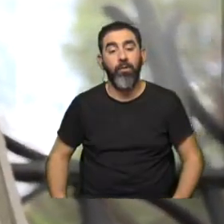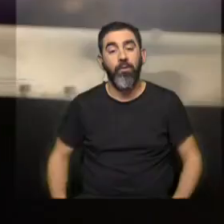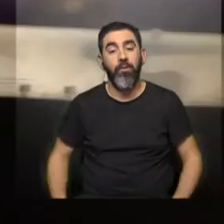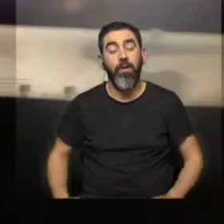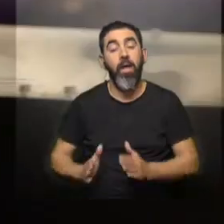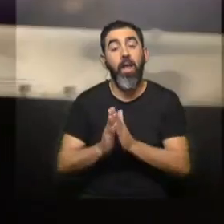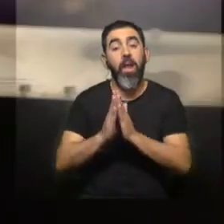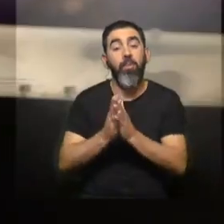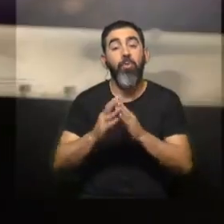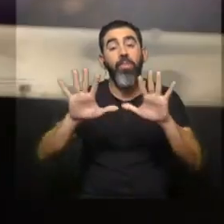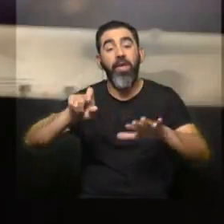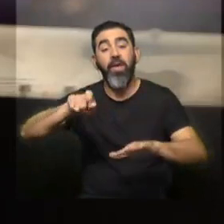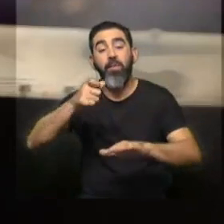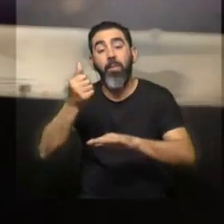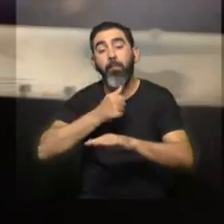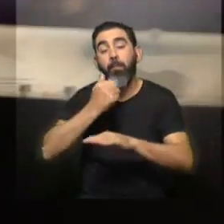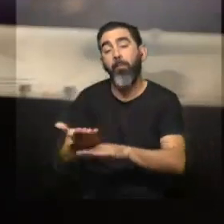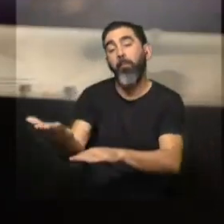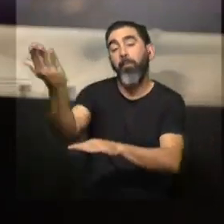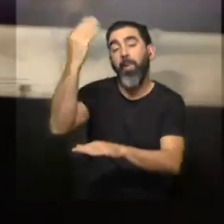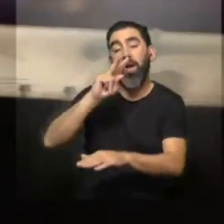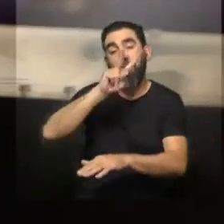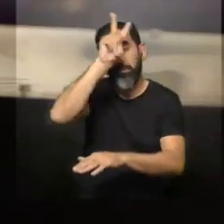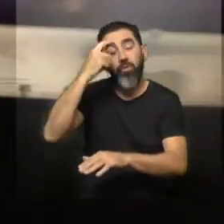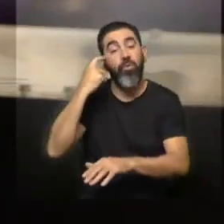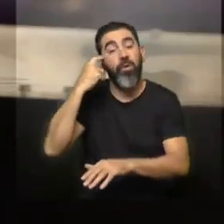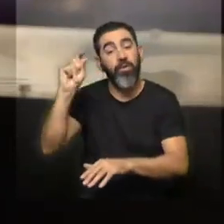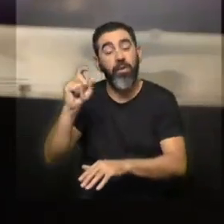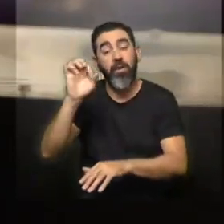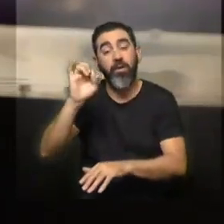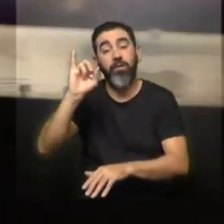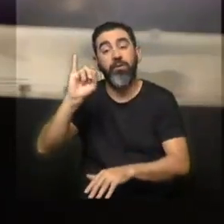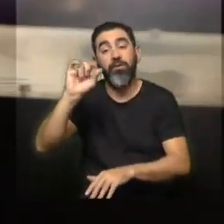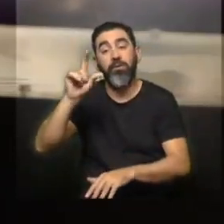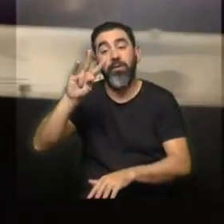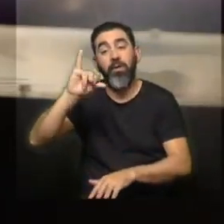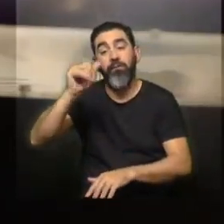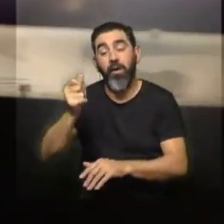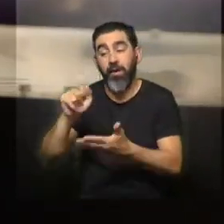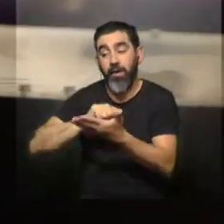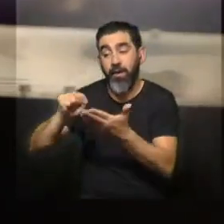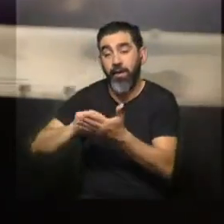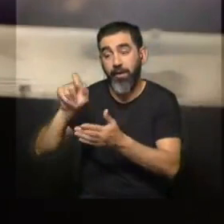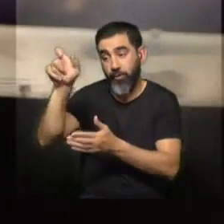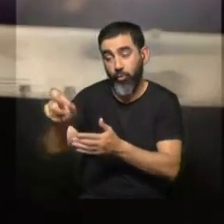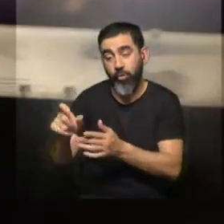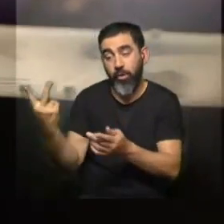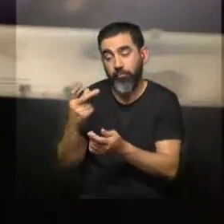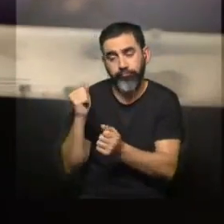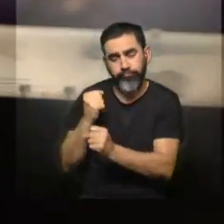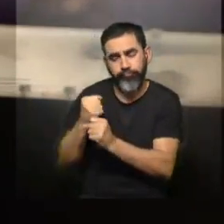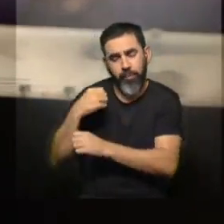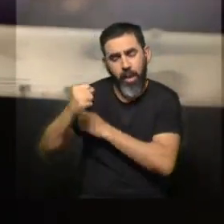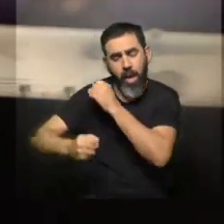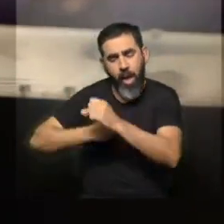El libro 10 llaves al pasado indígena es una idea que tuvimos con Silvia Soler, que es escritora y con quien venimos trabajando desde hace